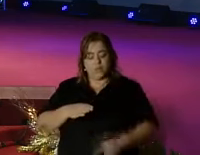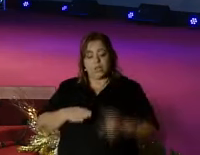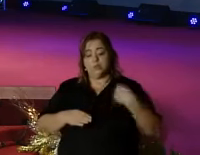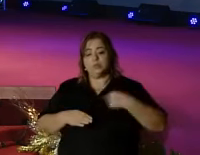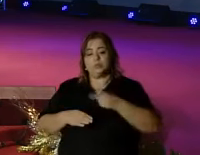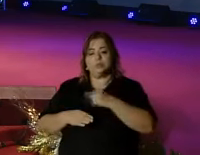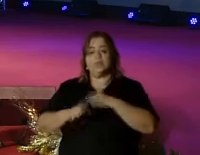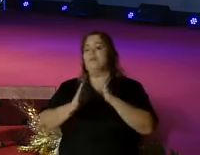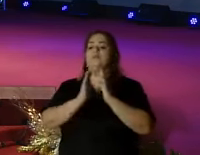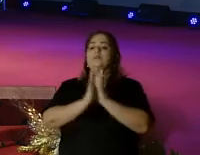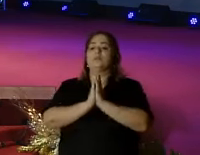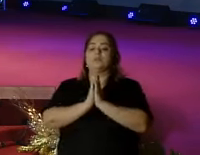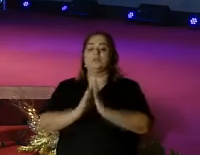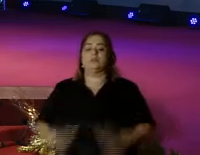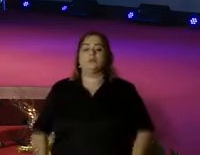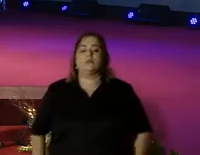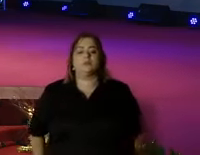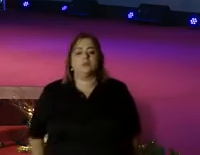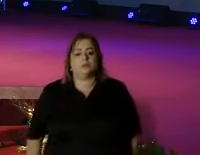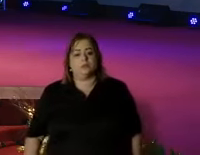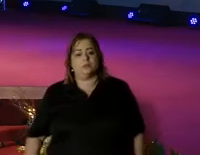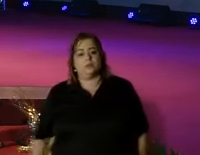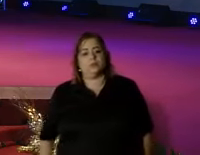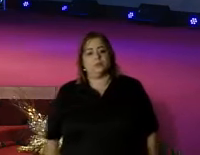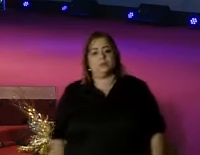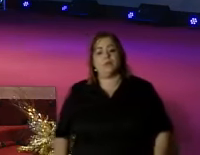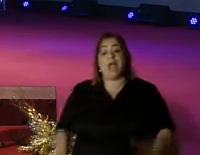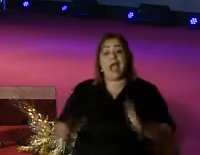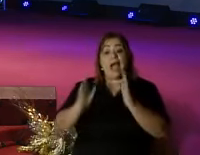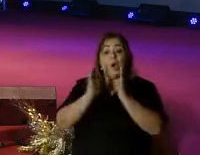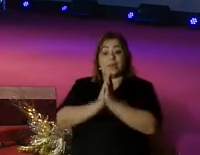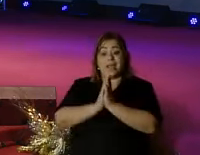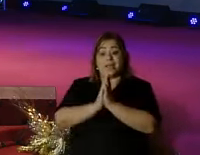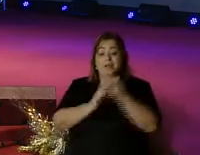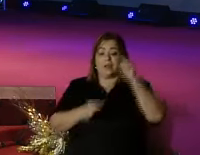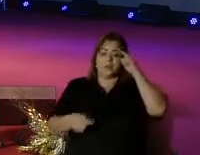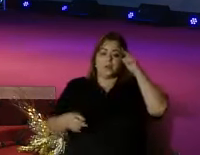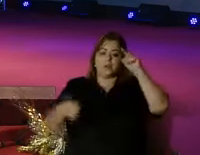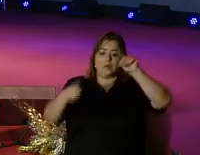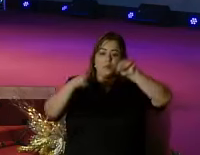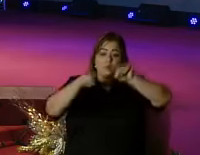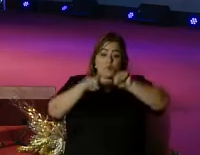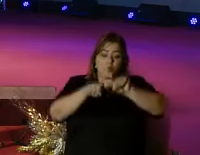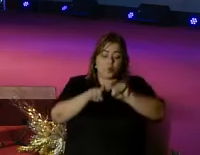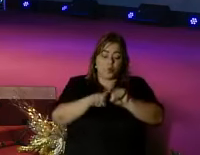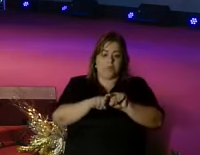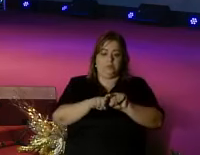alguien, asegúrate de que vas a orar en acuerdo con alguien, en acuerdo.